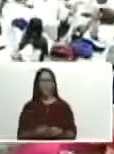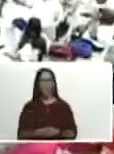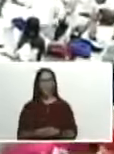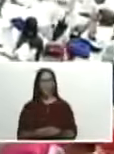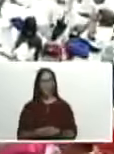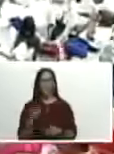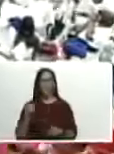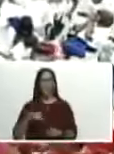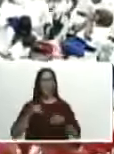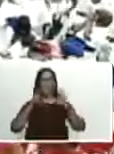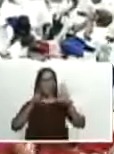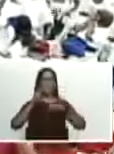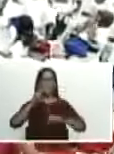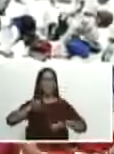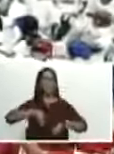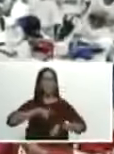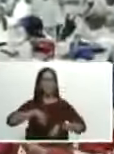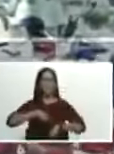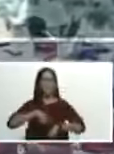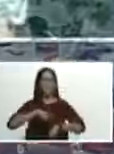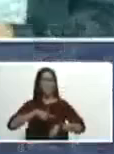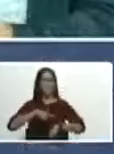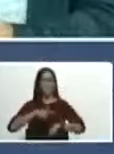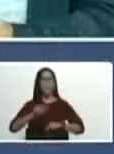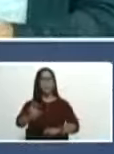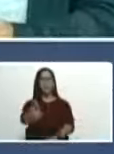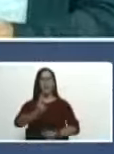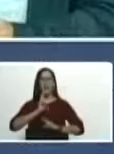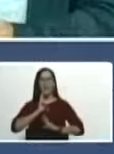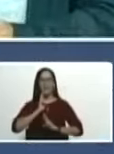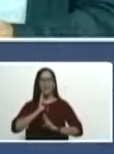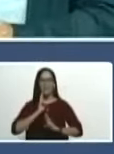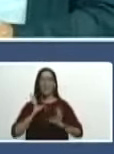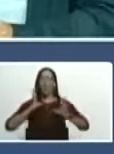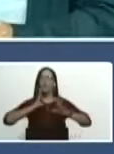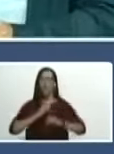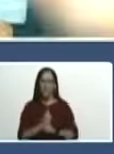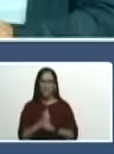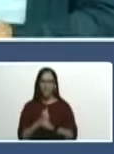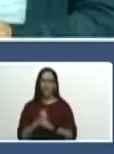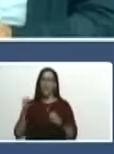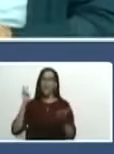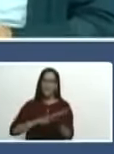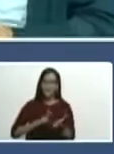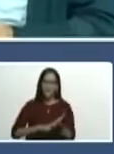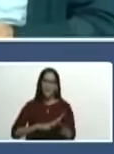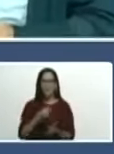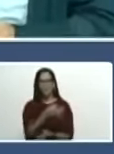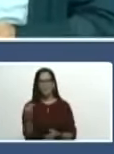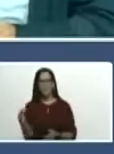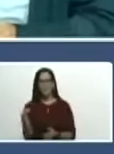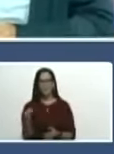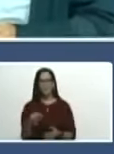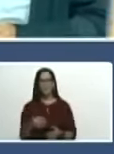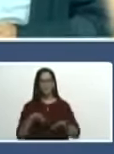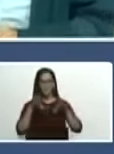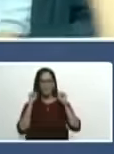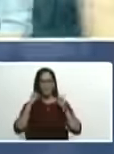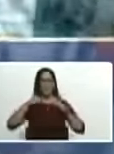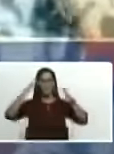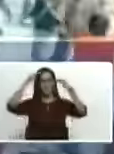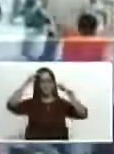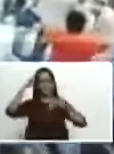Tienen 72 horas para darme una respuesta creíble, viable y efectiva. Entendido, listo. Mi comandante